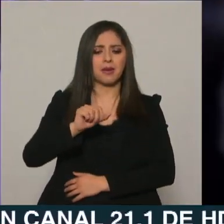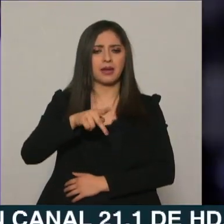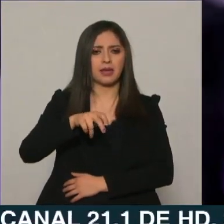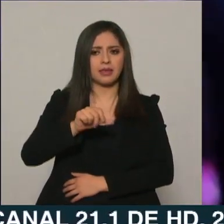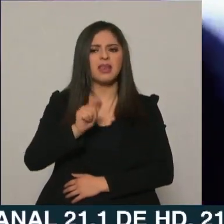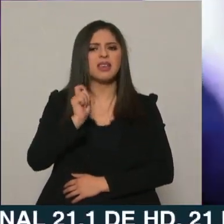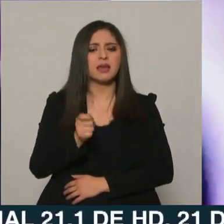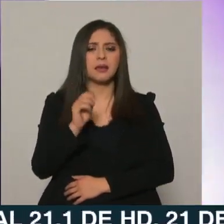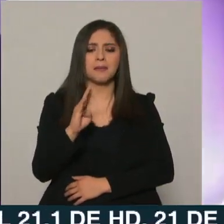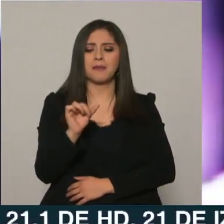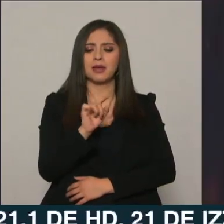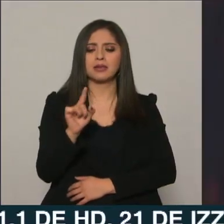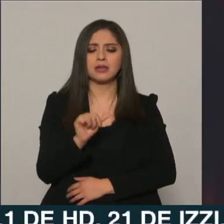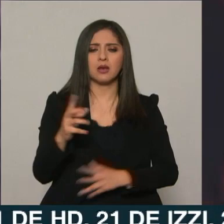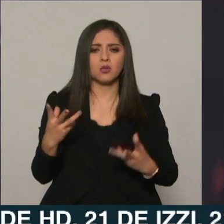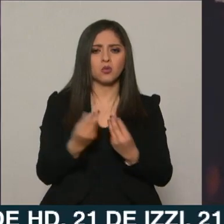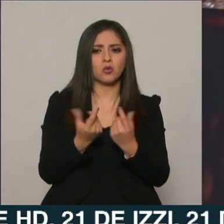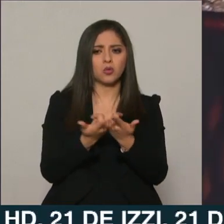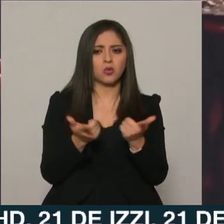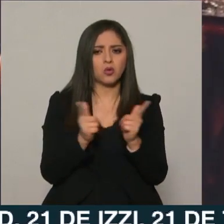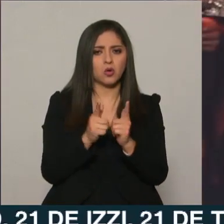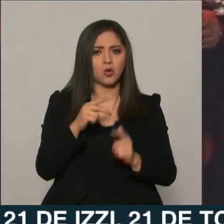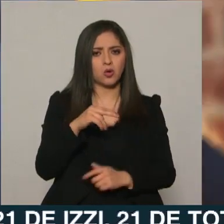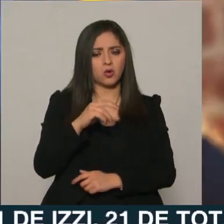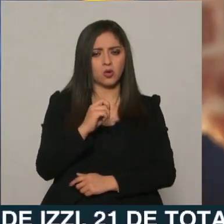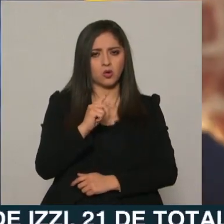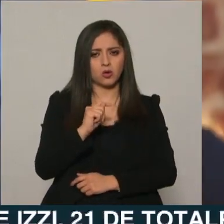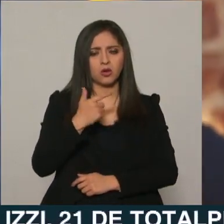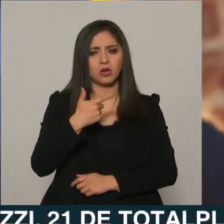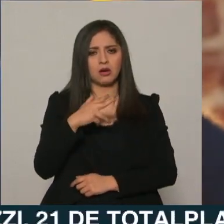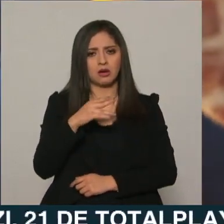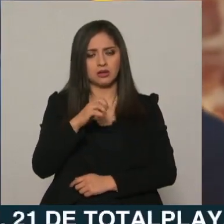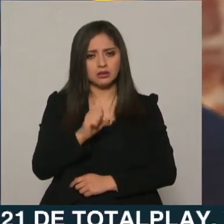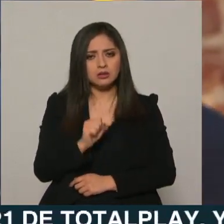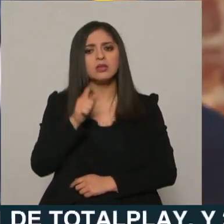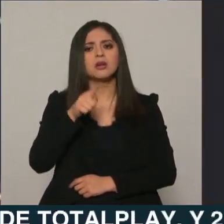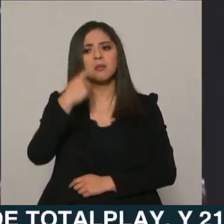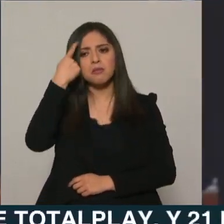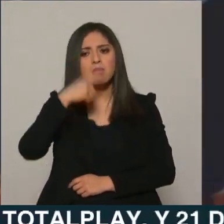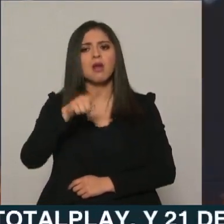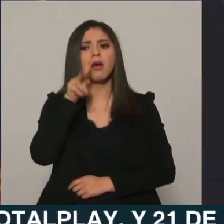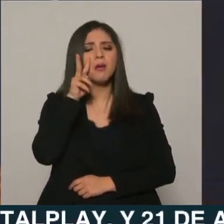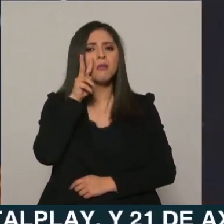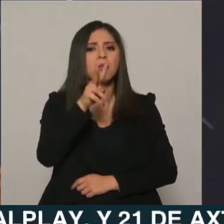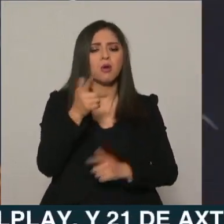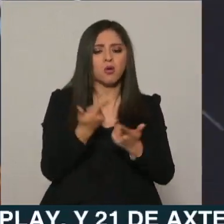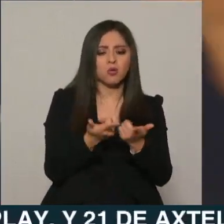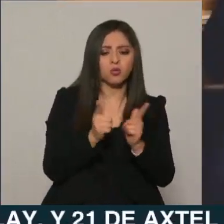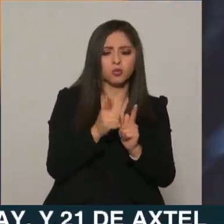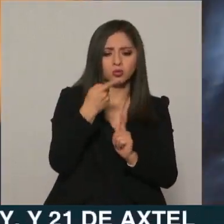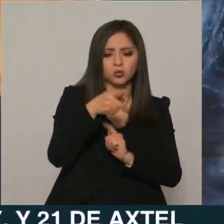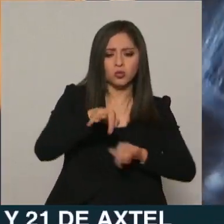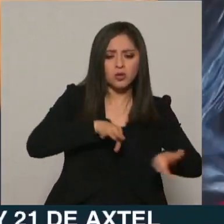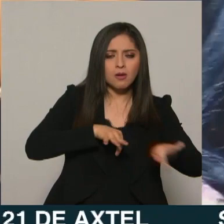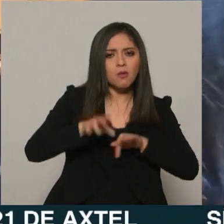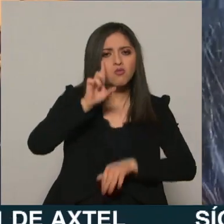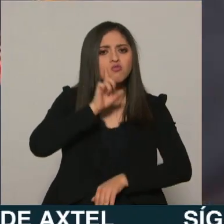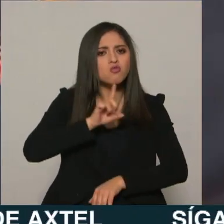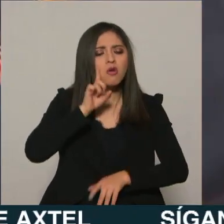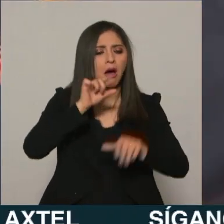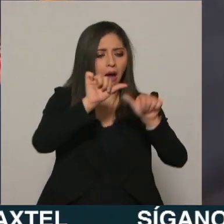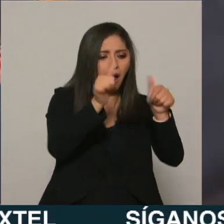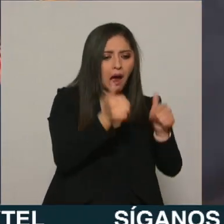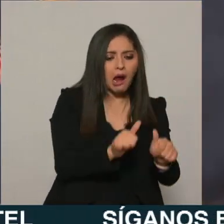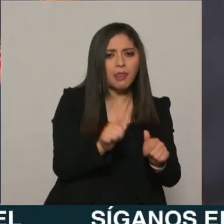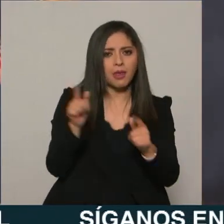bazar organizado por el colectivo Now Girls Rule que busca darle espacio y visibilizar el trabajo de las mujeres en el arte y la música.